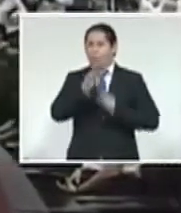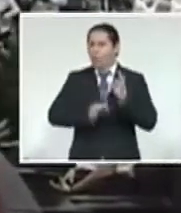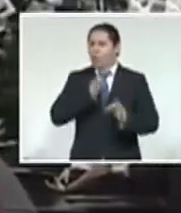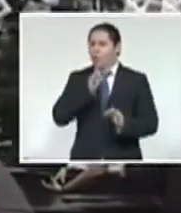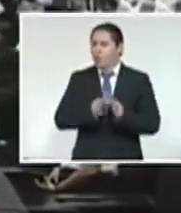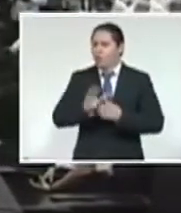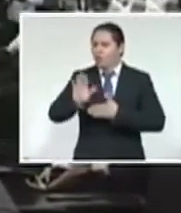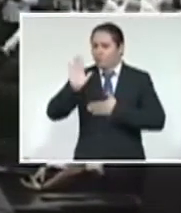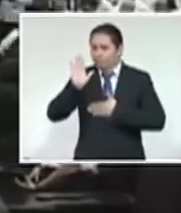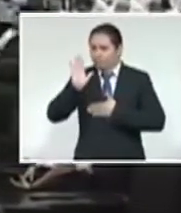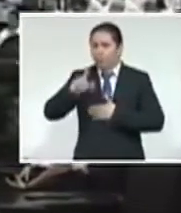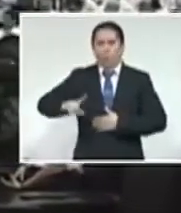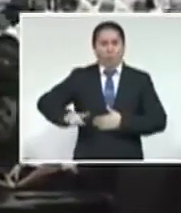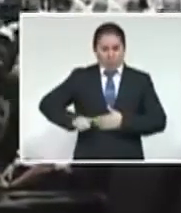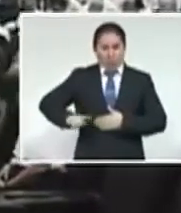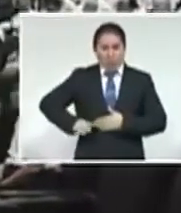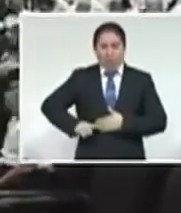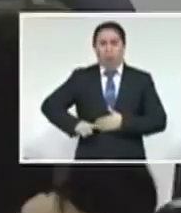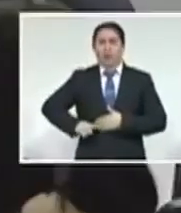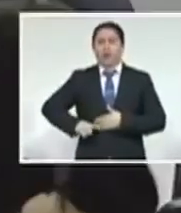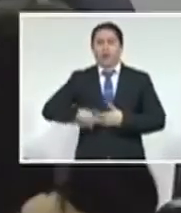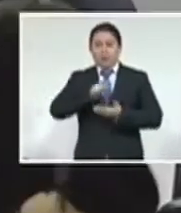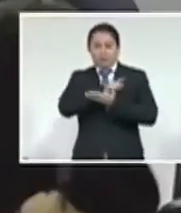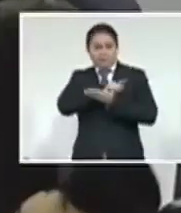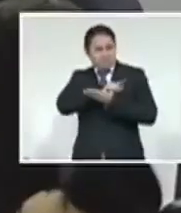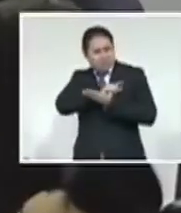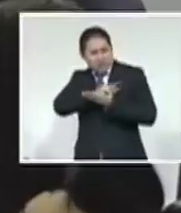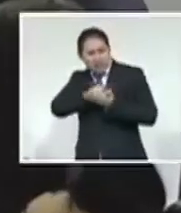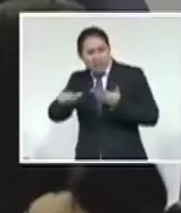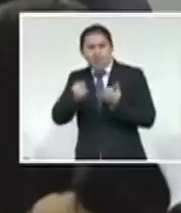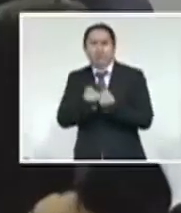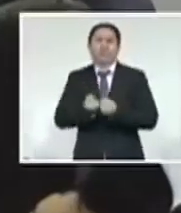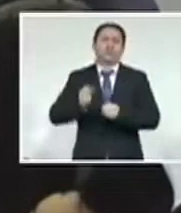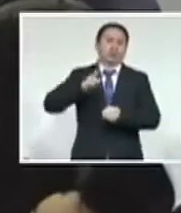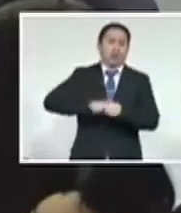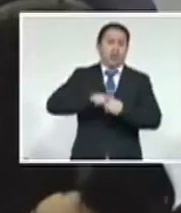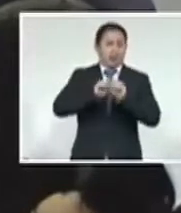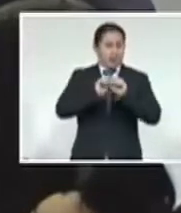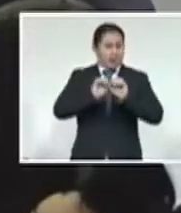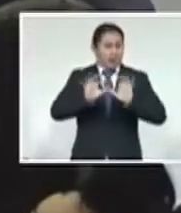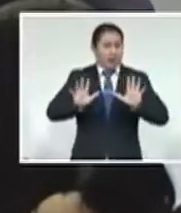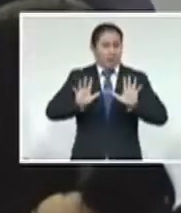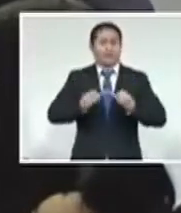Estado, el gabinete legal y ampliado, así como gobernadores en funciones y electos,